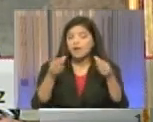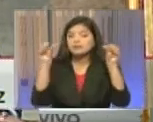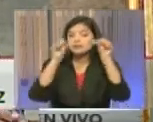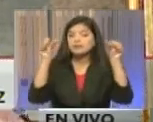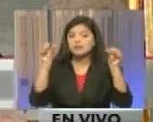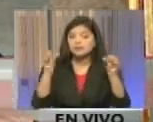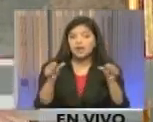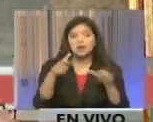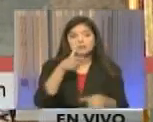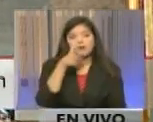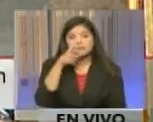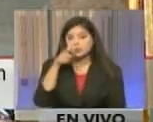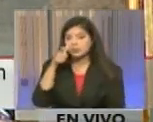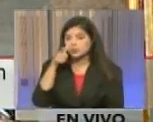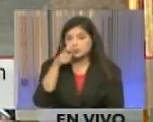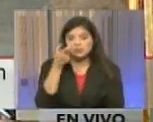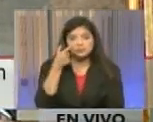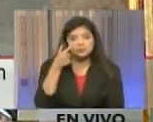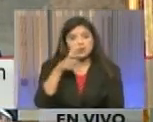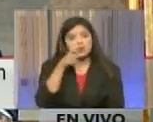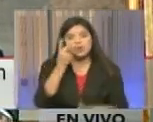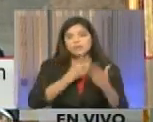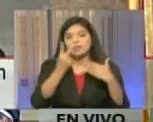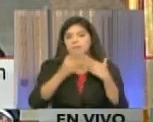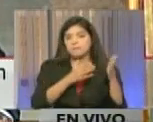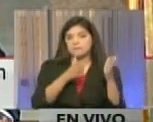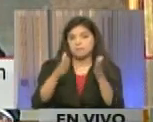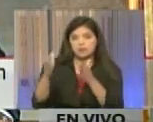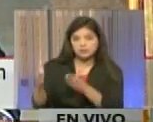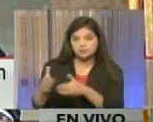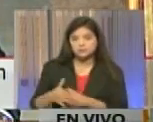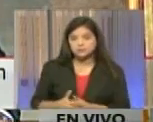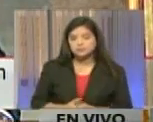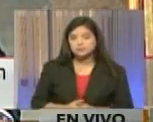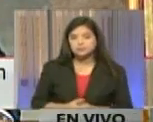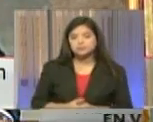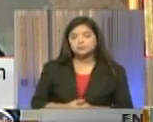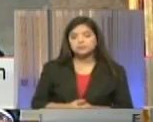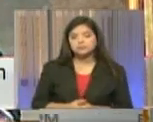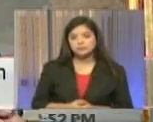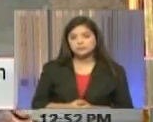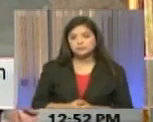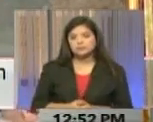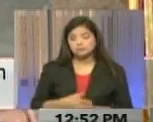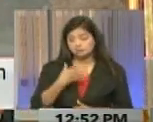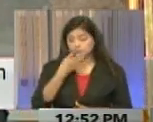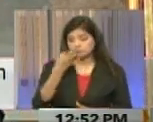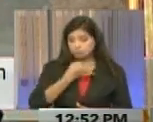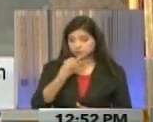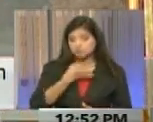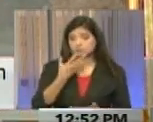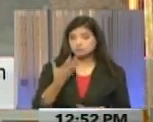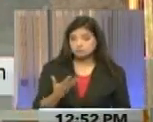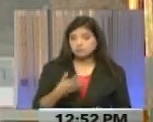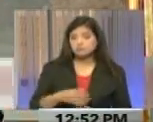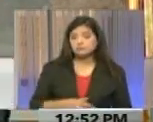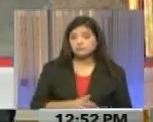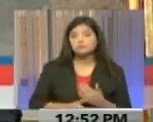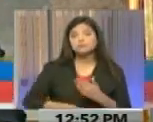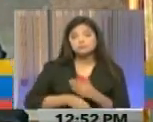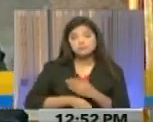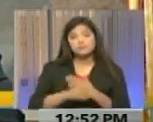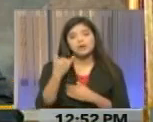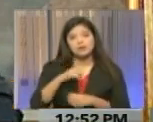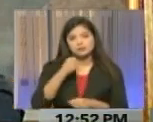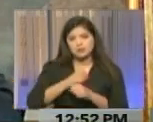de patrullaje y operación, y, ¿verdad?, sigue